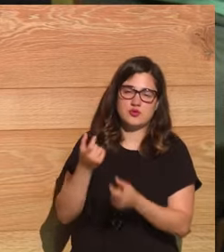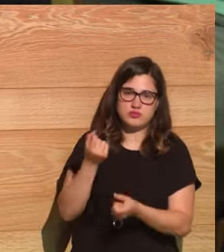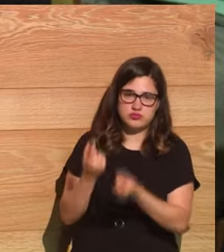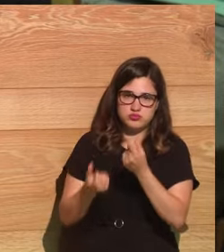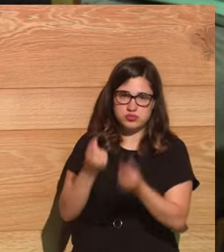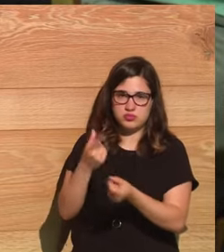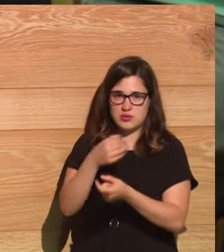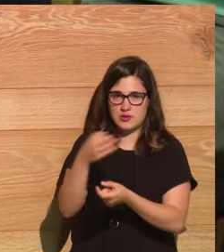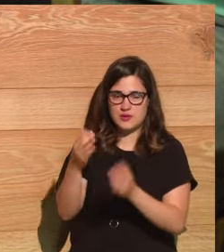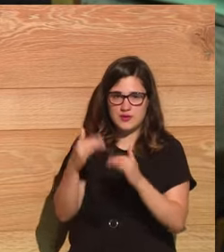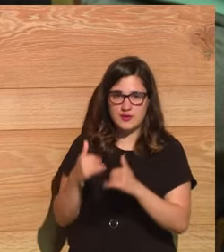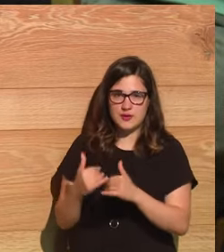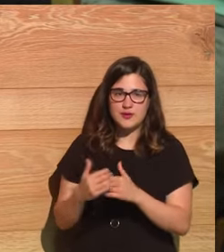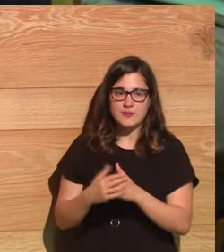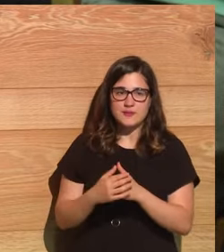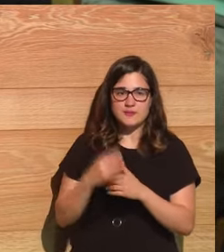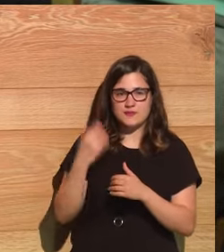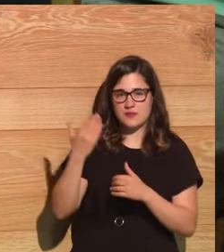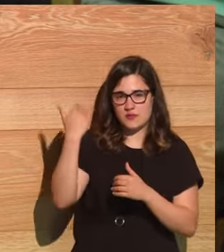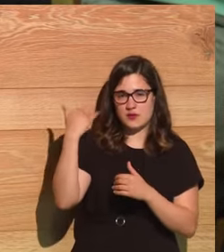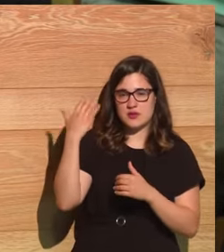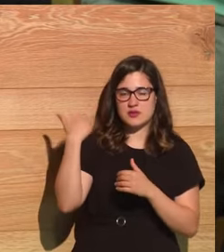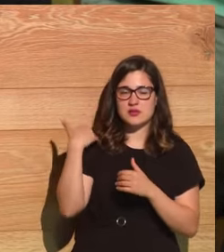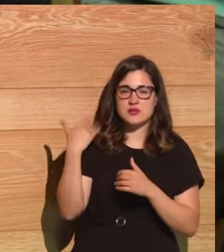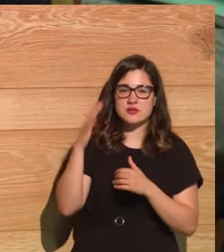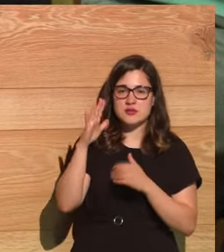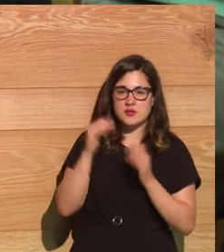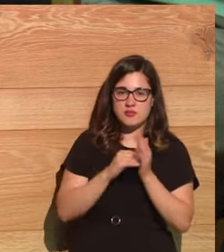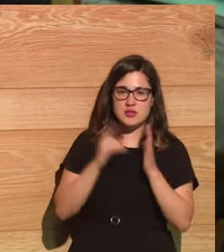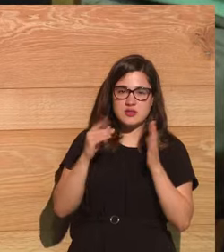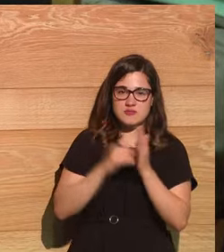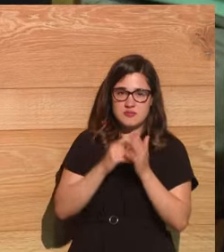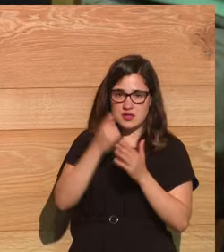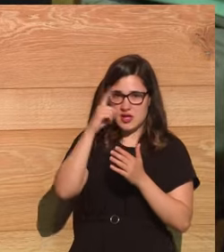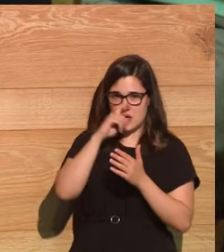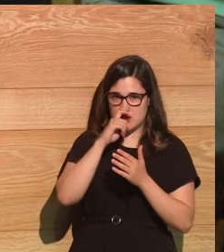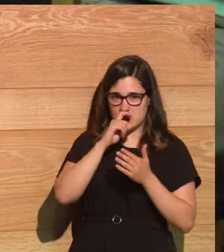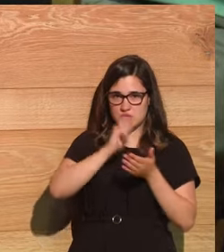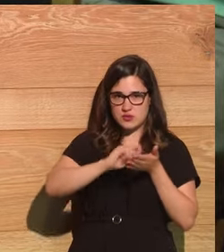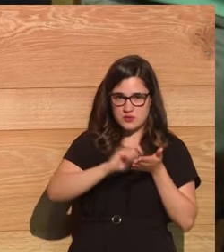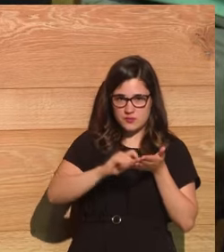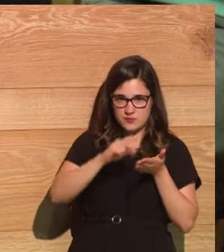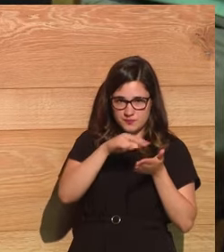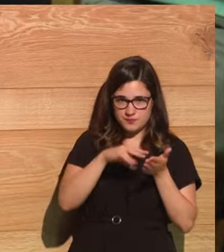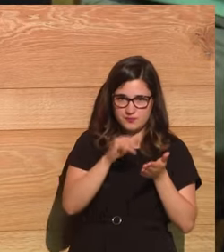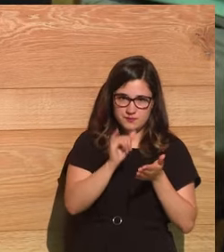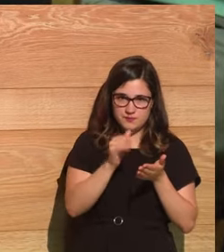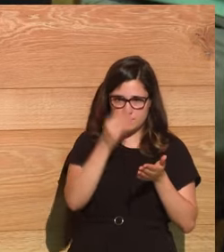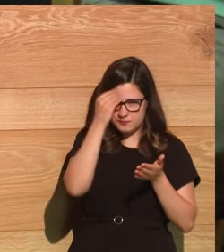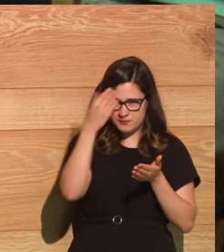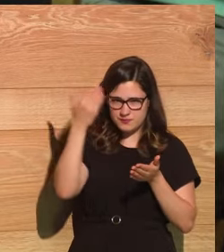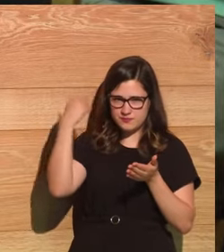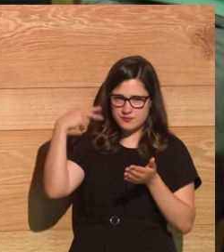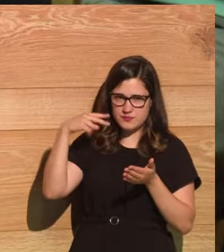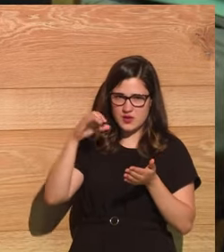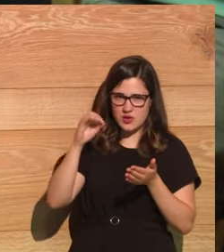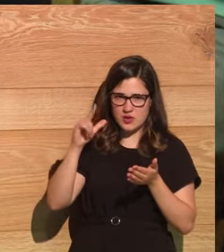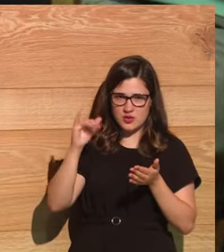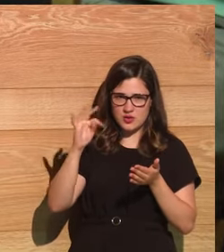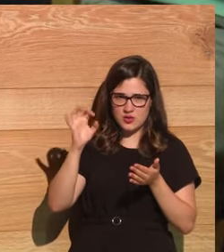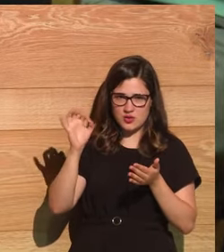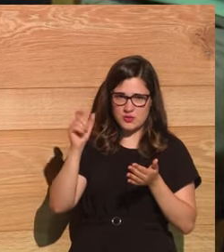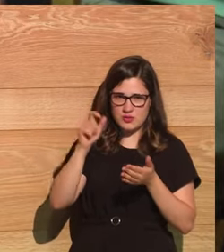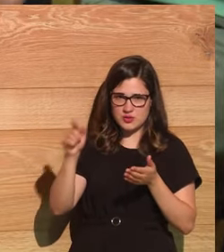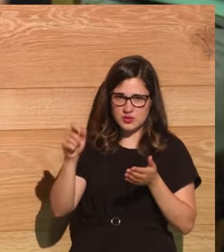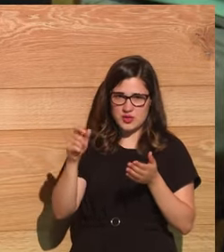Sabemos o tenemos lectura de escritura desde hace 5.000, 6.000 años. Yo creo que en el neolítico habría disléxicos. Lo